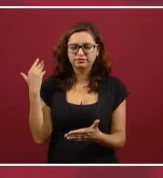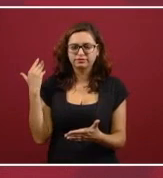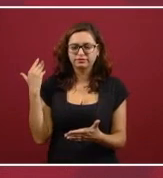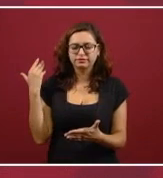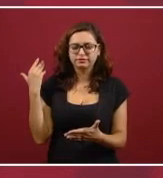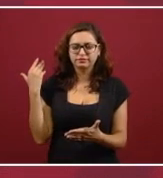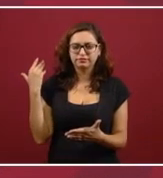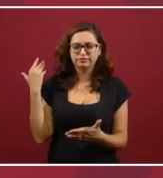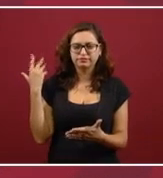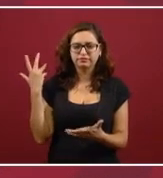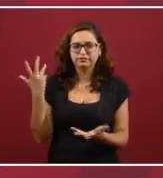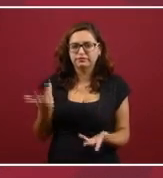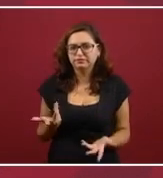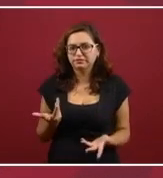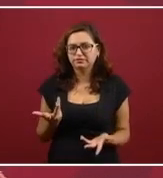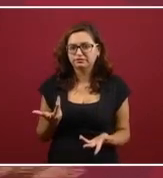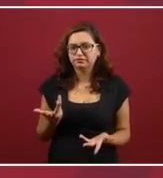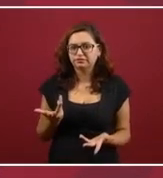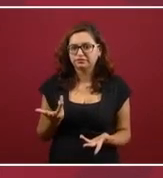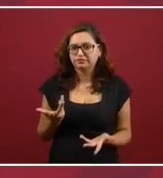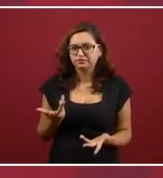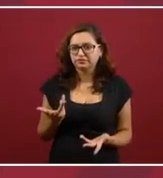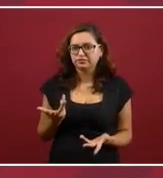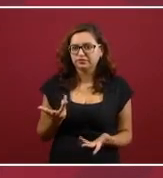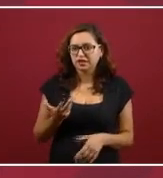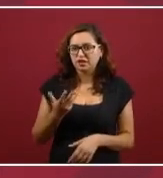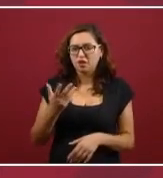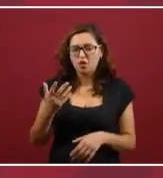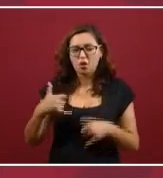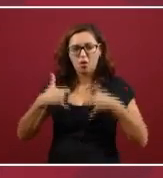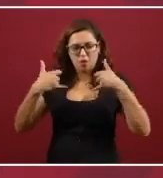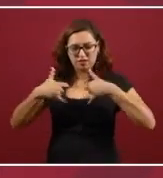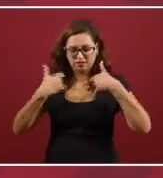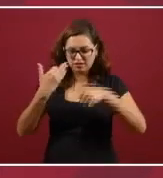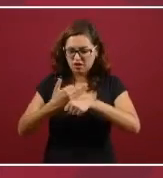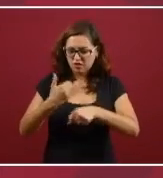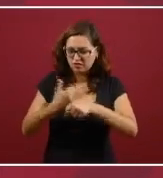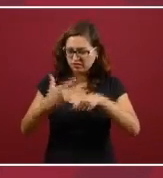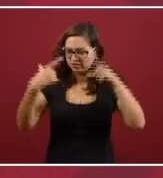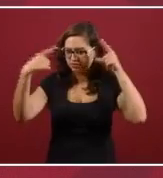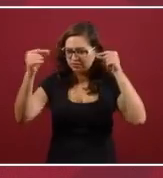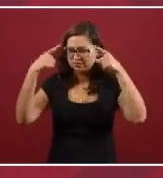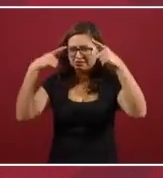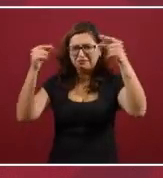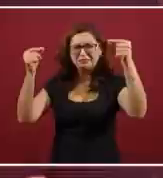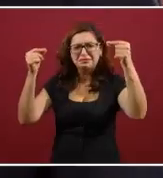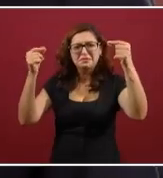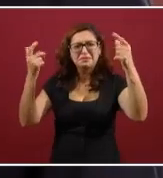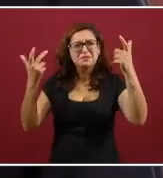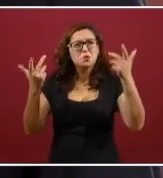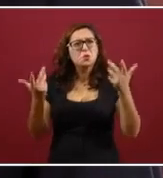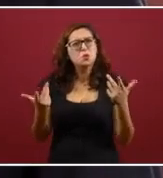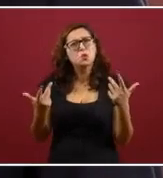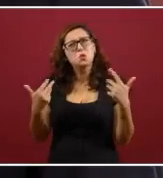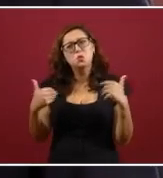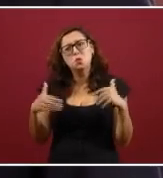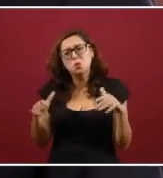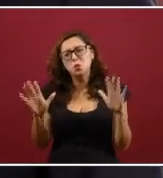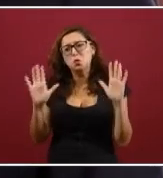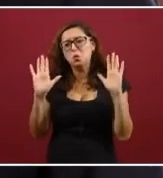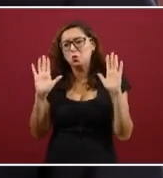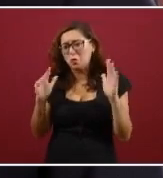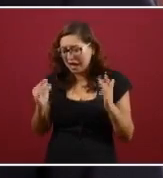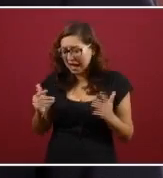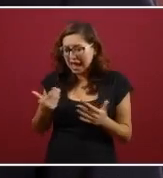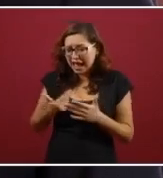pues muchos jóvenes que están saliendo de las universidades, ¿no?, apenas estaban